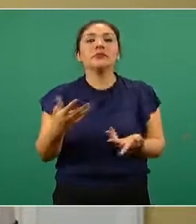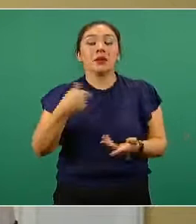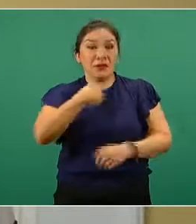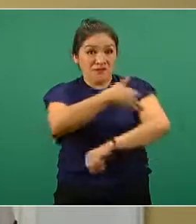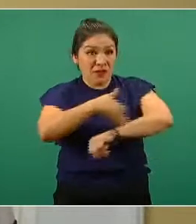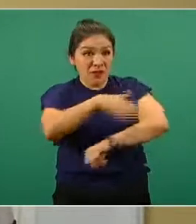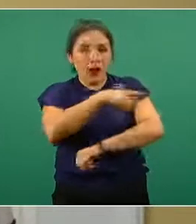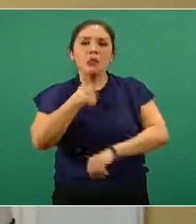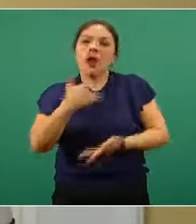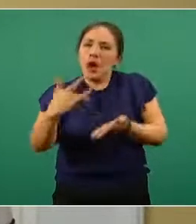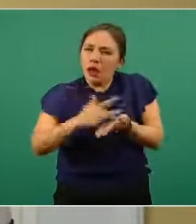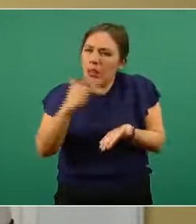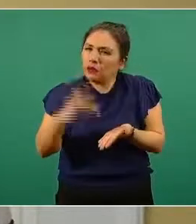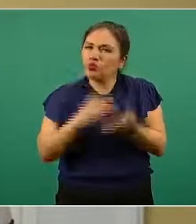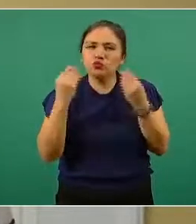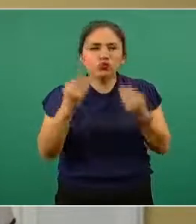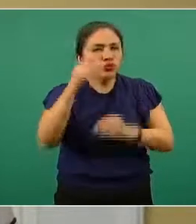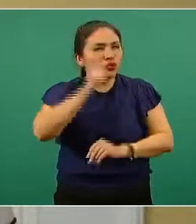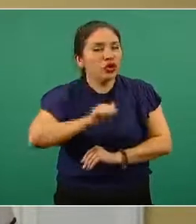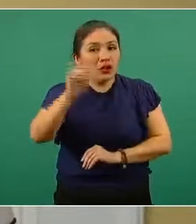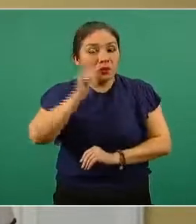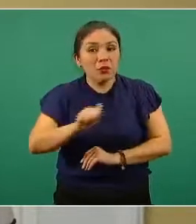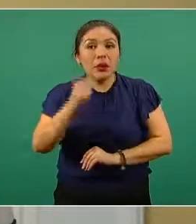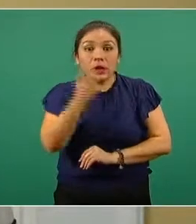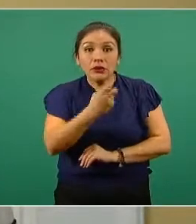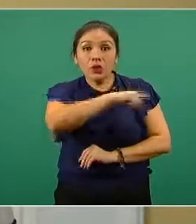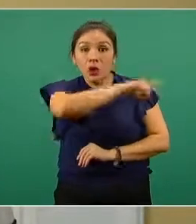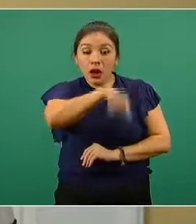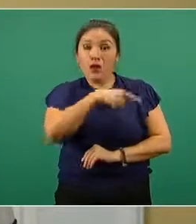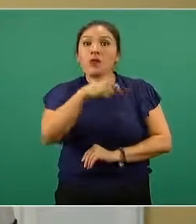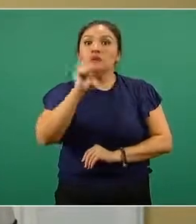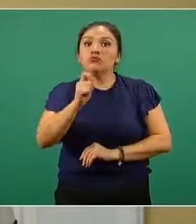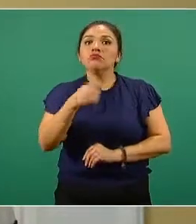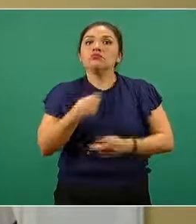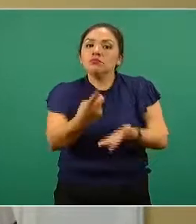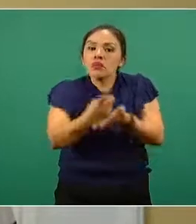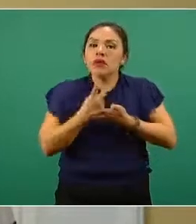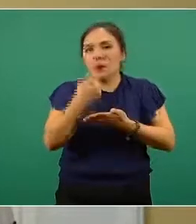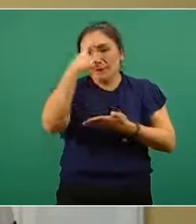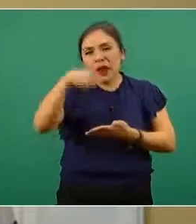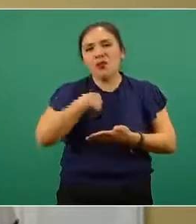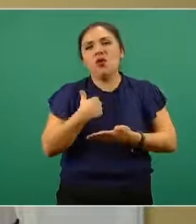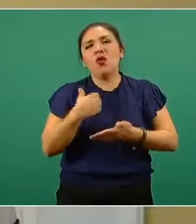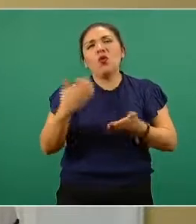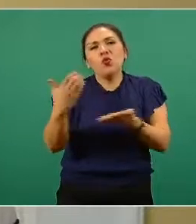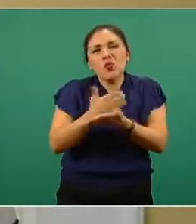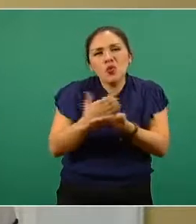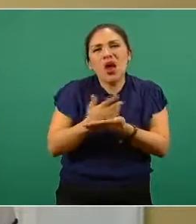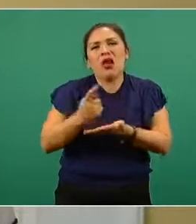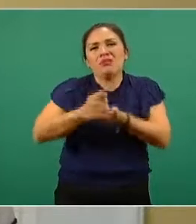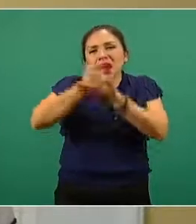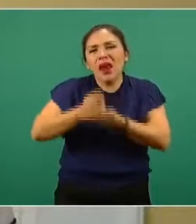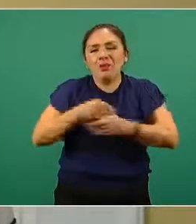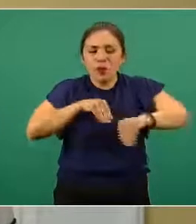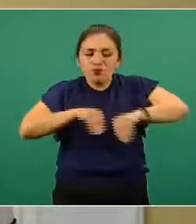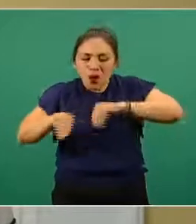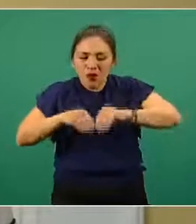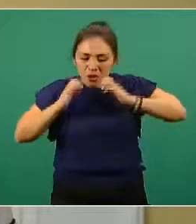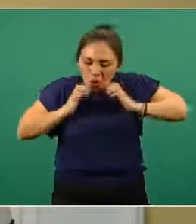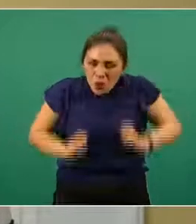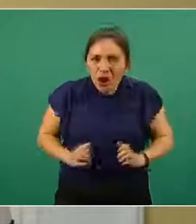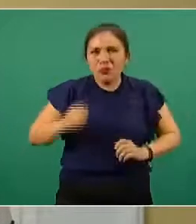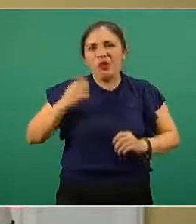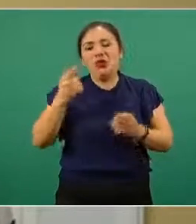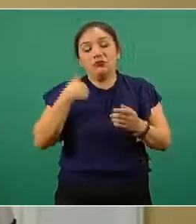Mi familia me apoyó en toda ocasión, ellos me dieron rehabilitación, me hicieron movimientos de todo el